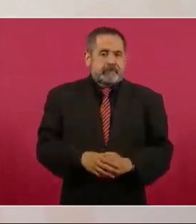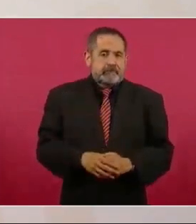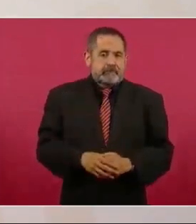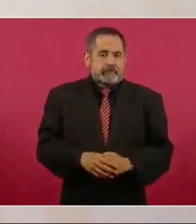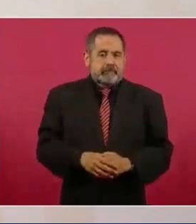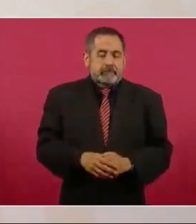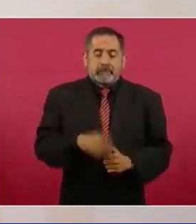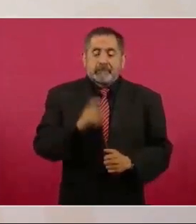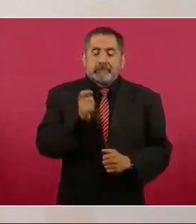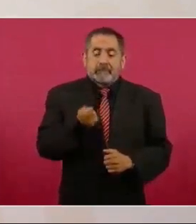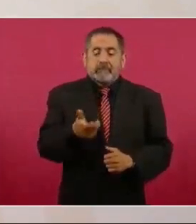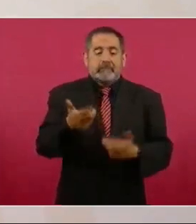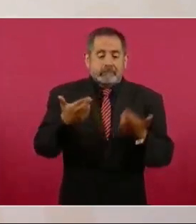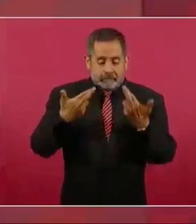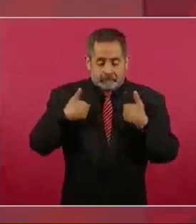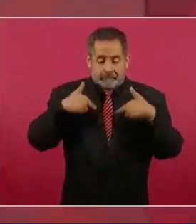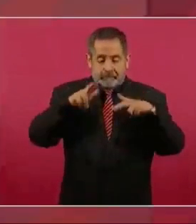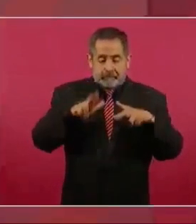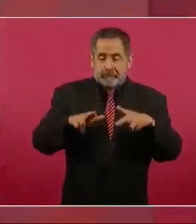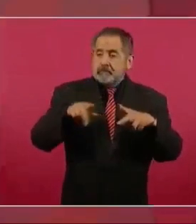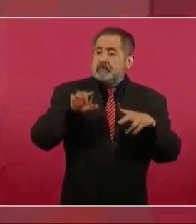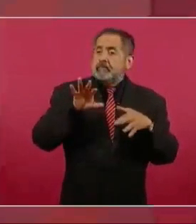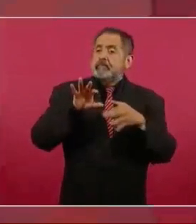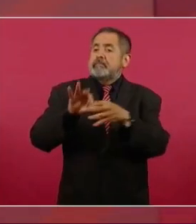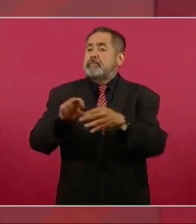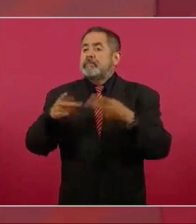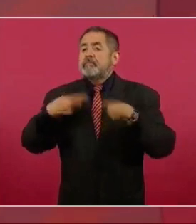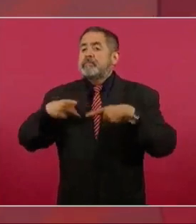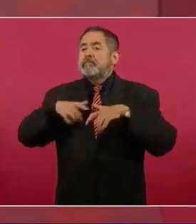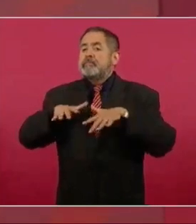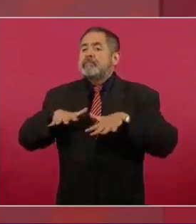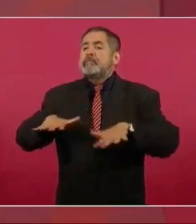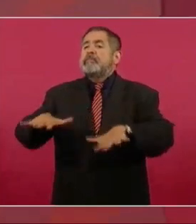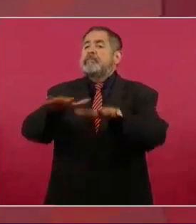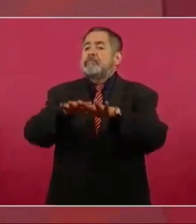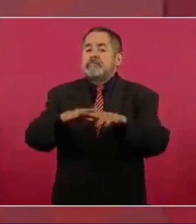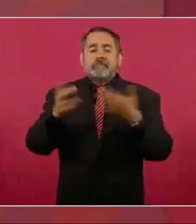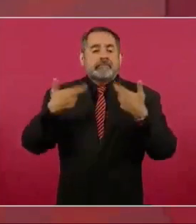son representantes populares?